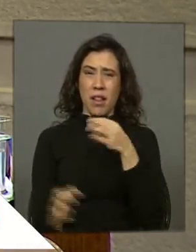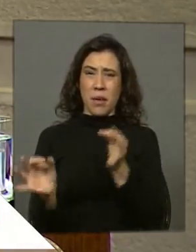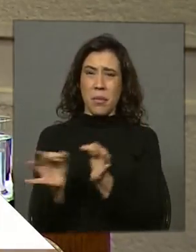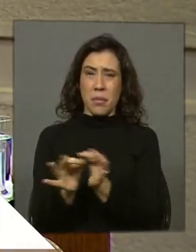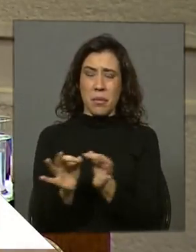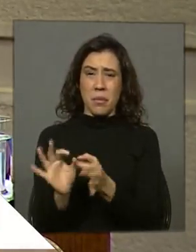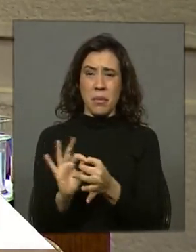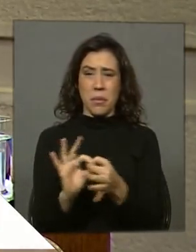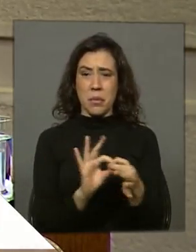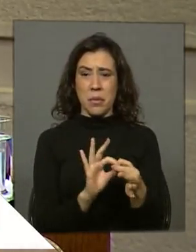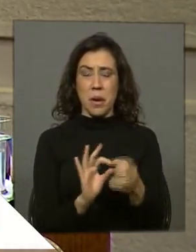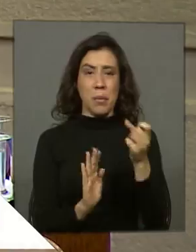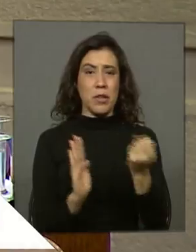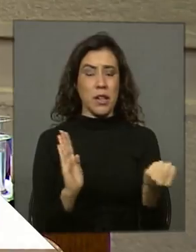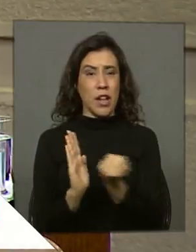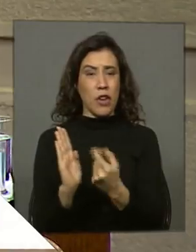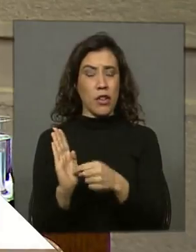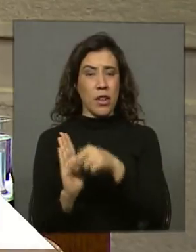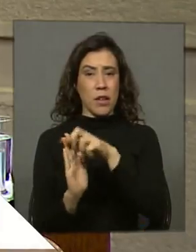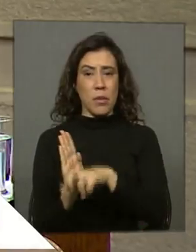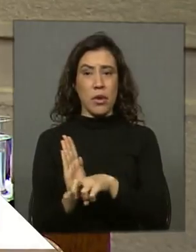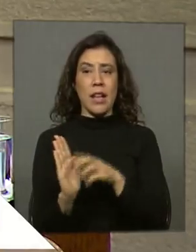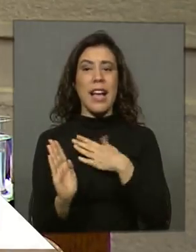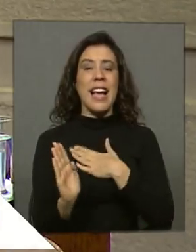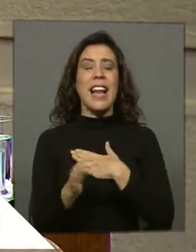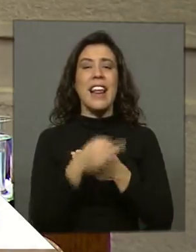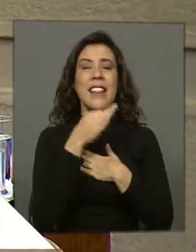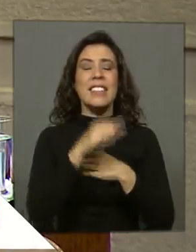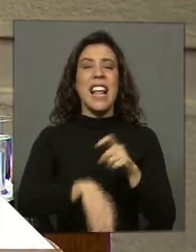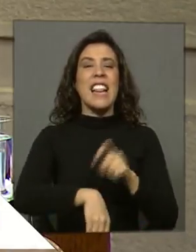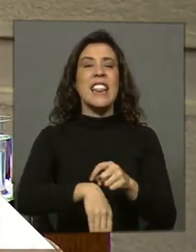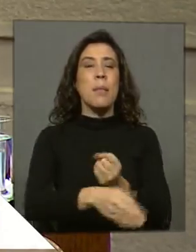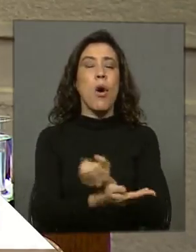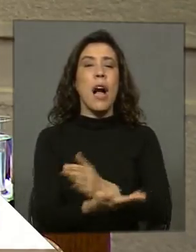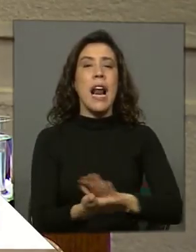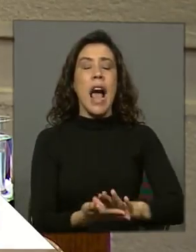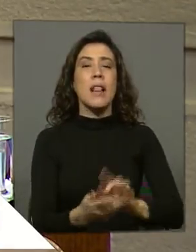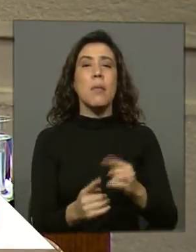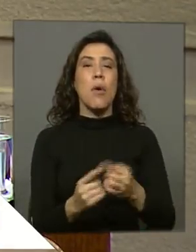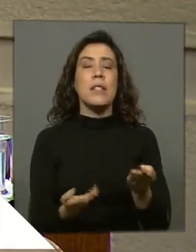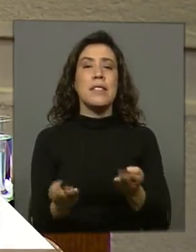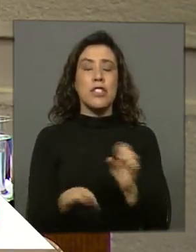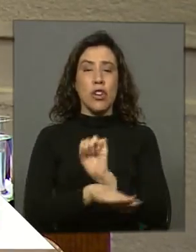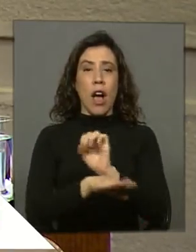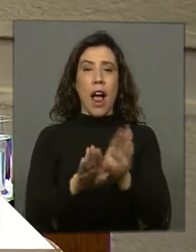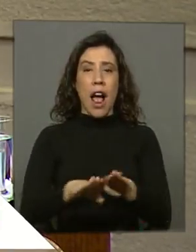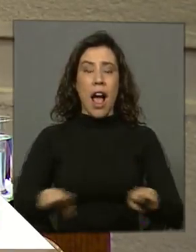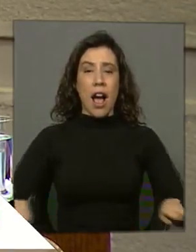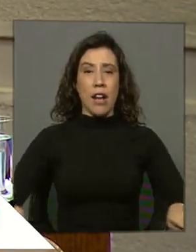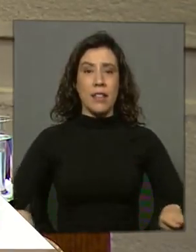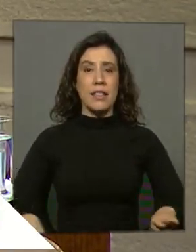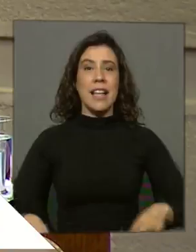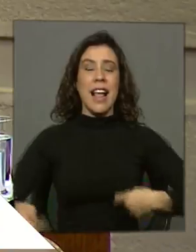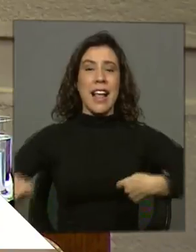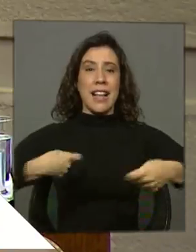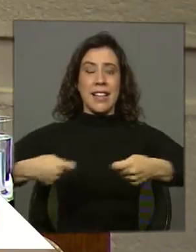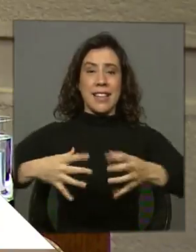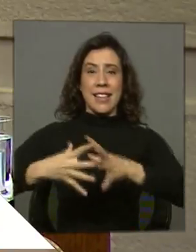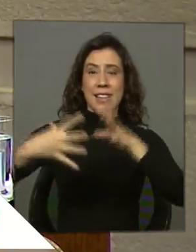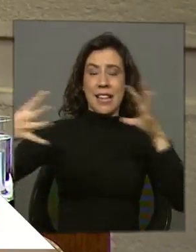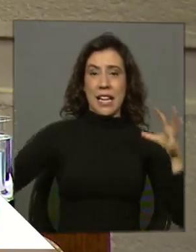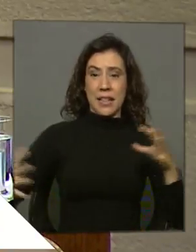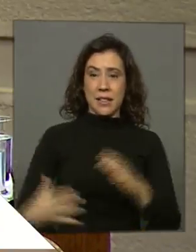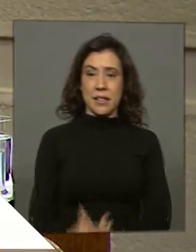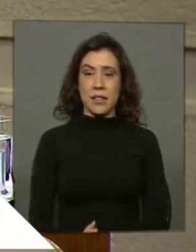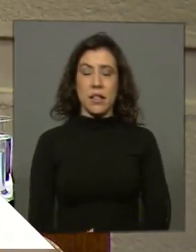los detractores de este proyecto quieren establecer tiempos de gratuidad para el servicio de estacionamiento en los centros comerciales y